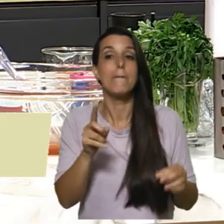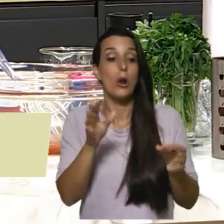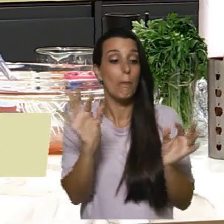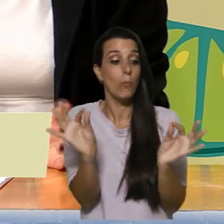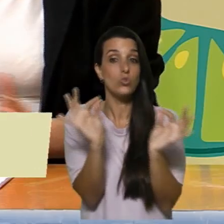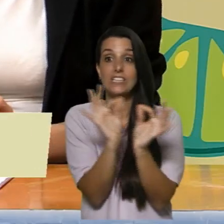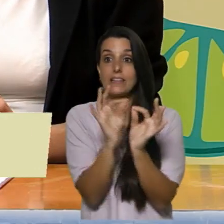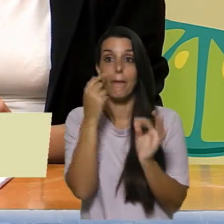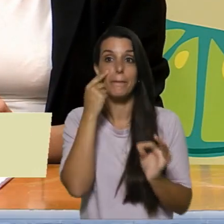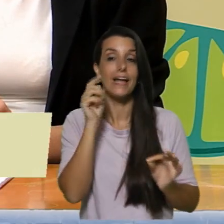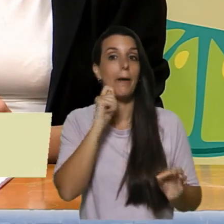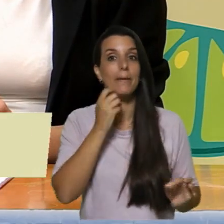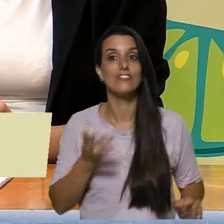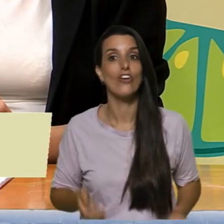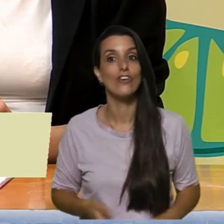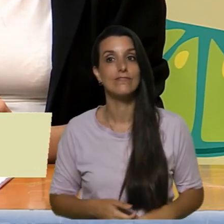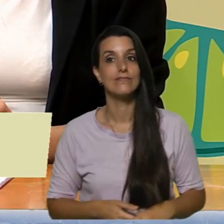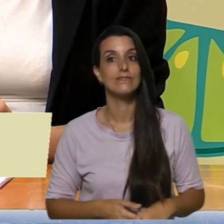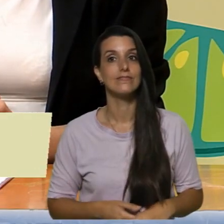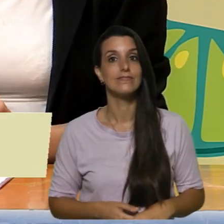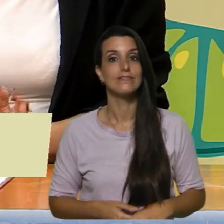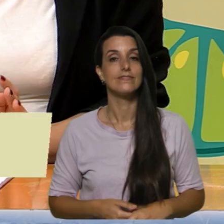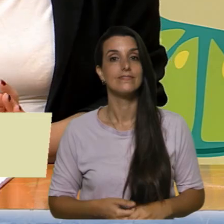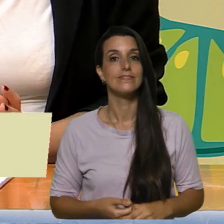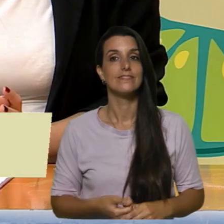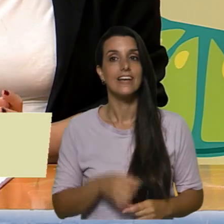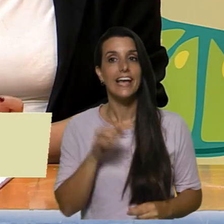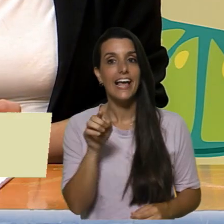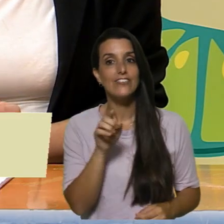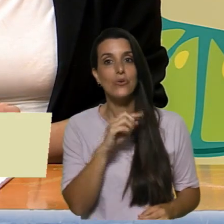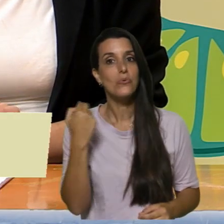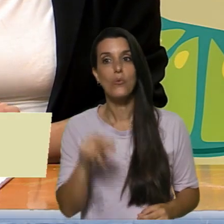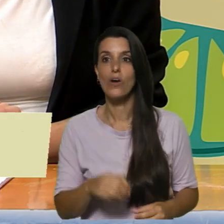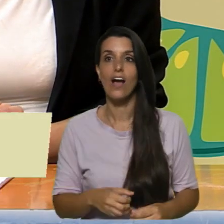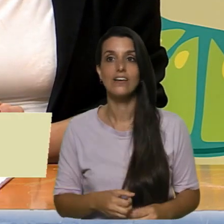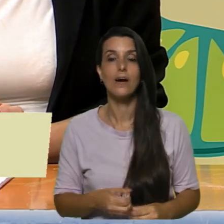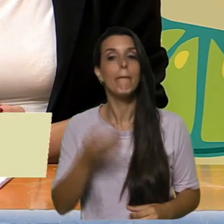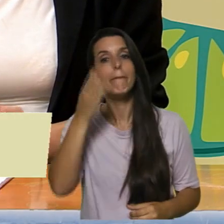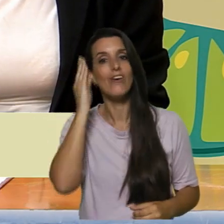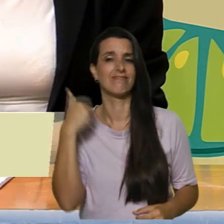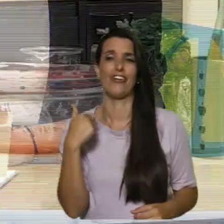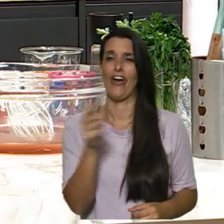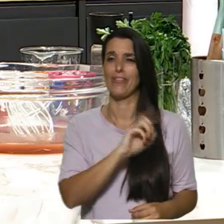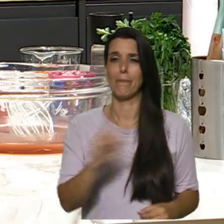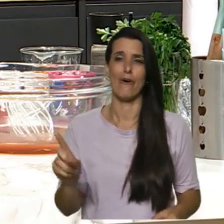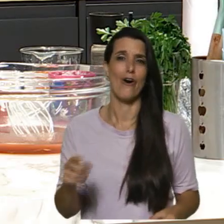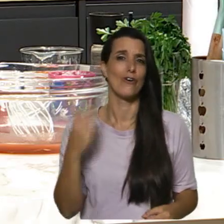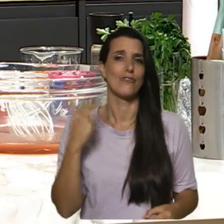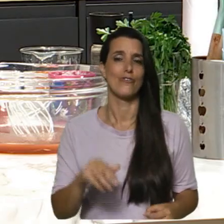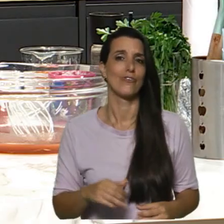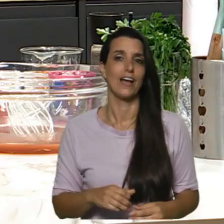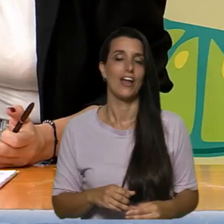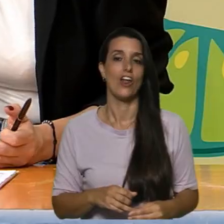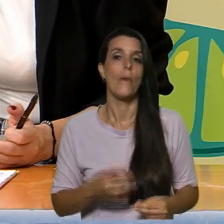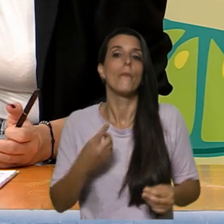con puntita, mirá qué precioso el repasador. Eso no me ha sucedido aún, Paula. Repasador, no, tampoco. Igual, Ceca, igual. No, no. Bueno,